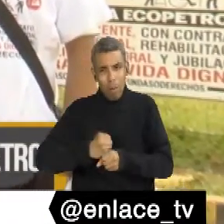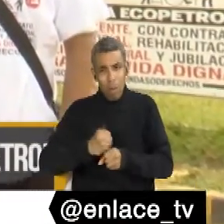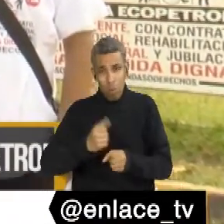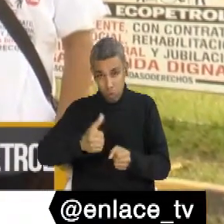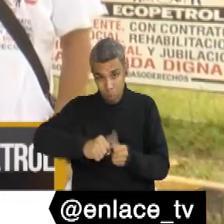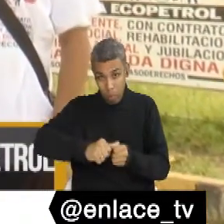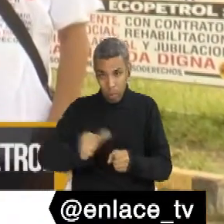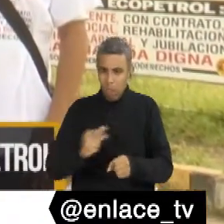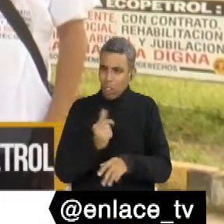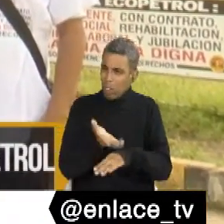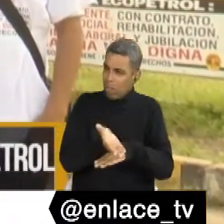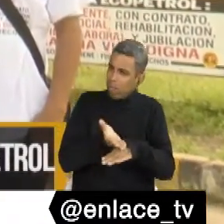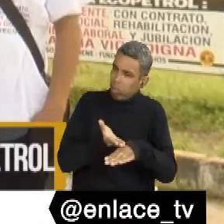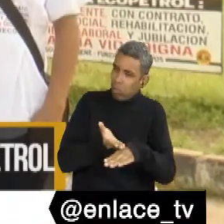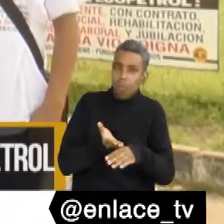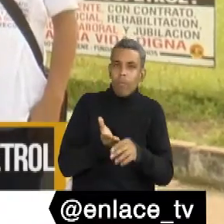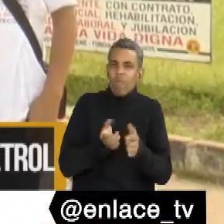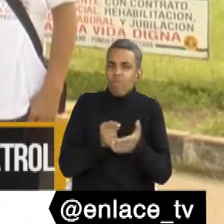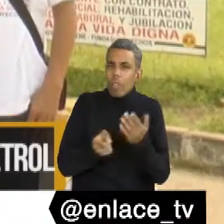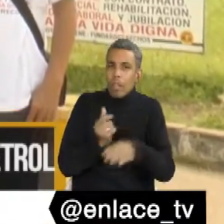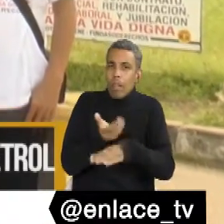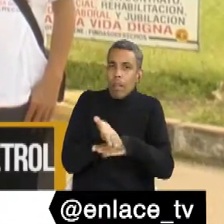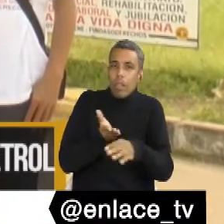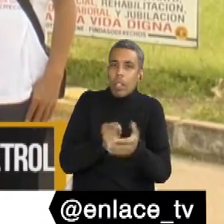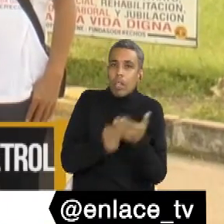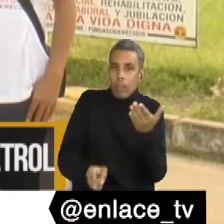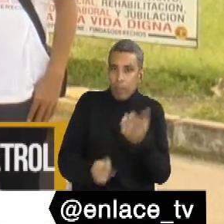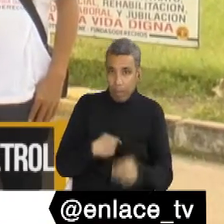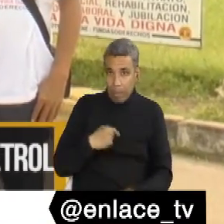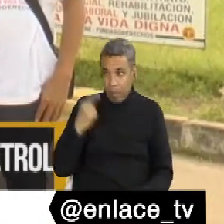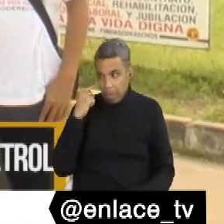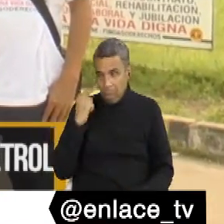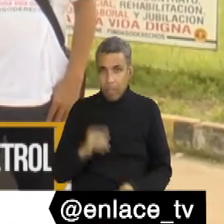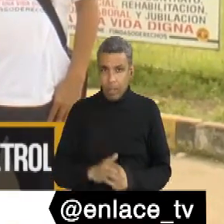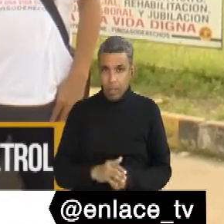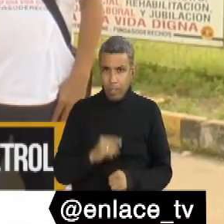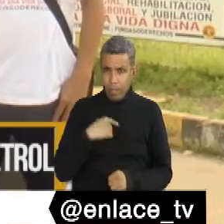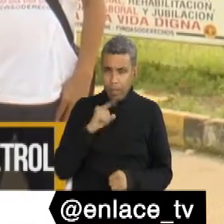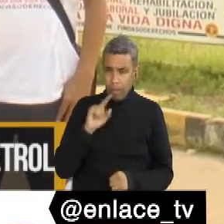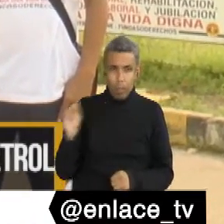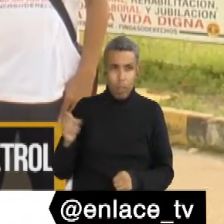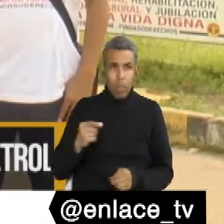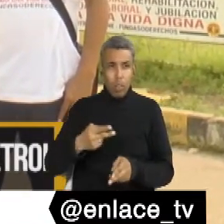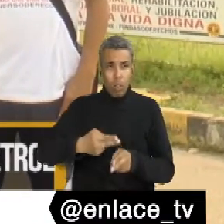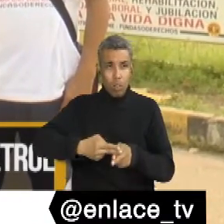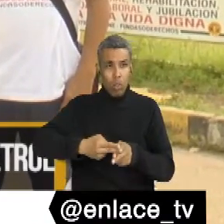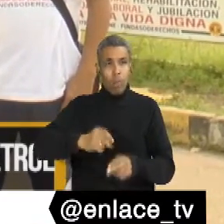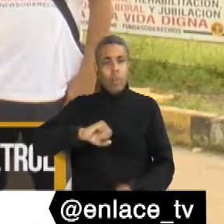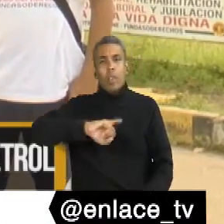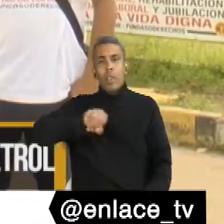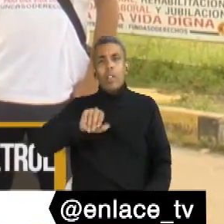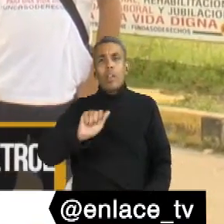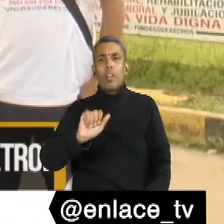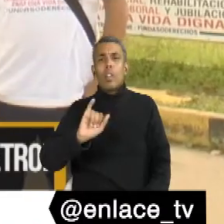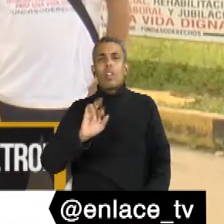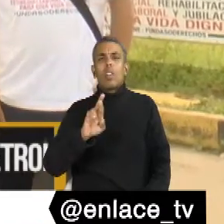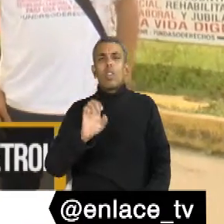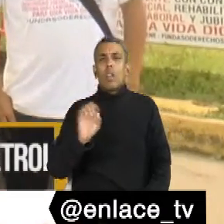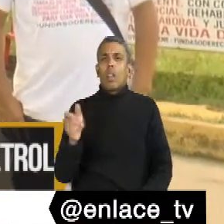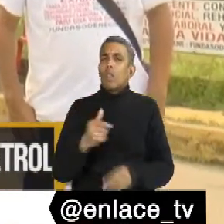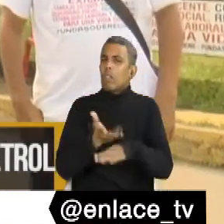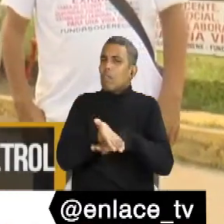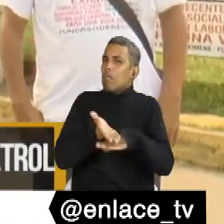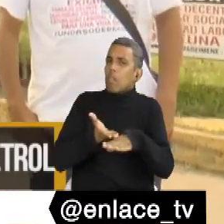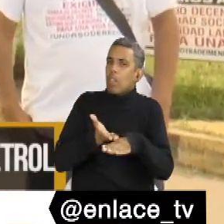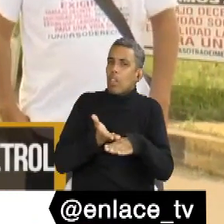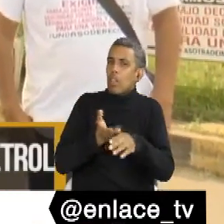estatal petrolera, pero dejemos que sea uno de los afectados que nos cuente, don Jairo González. Básicamente, ¿cuáles son las exigencias que ustedes le están haciendo